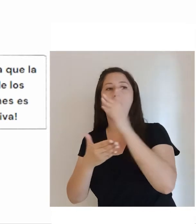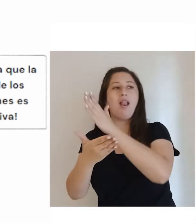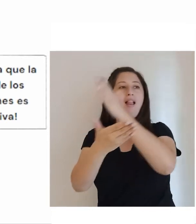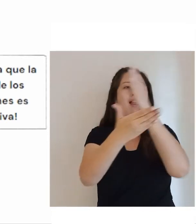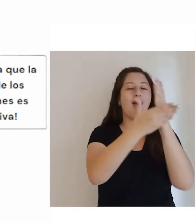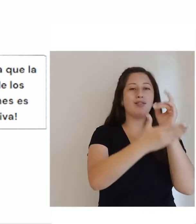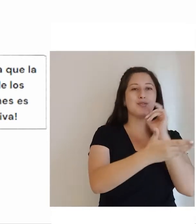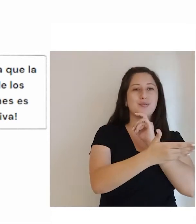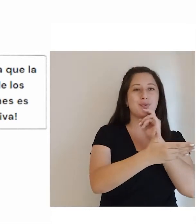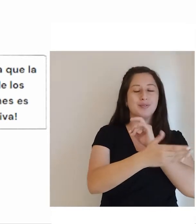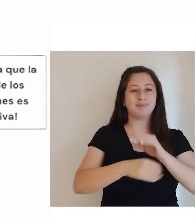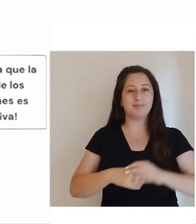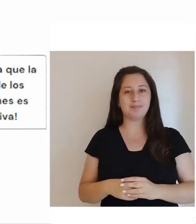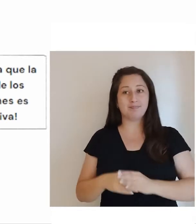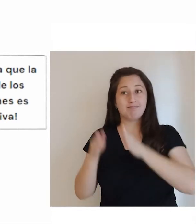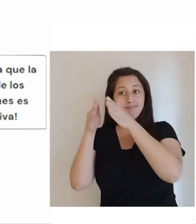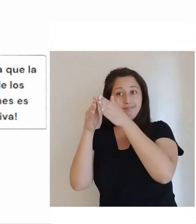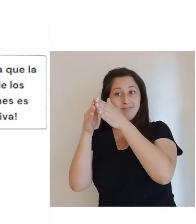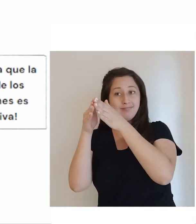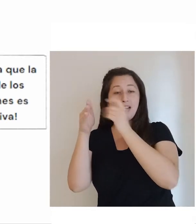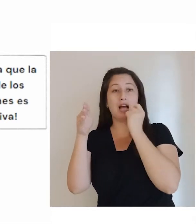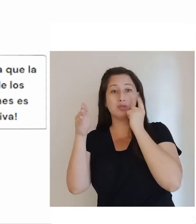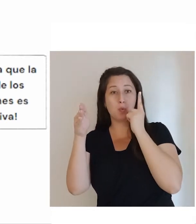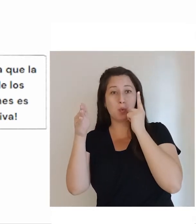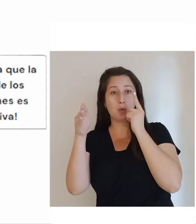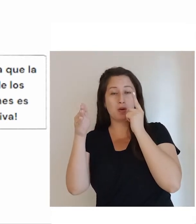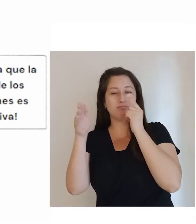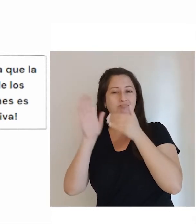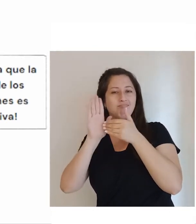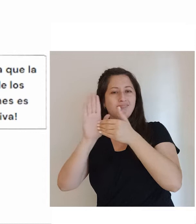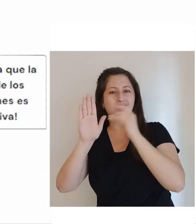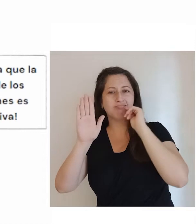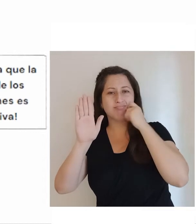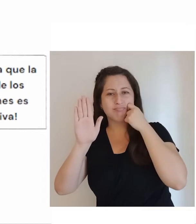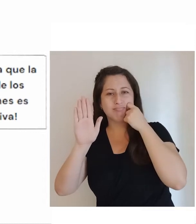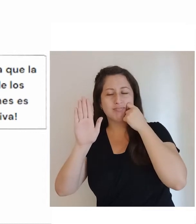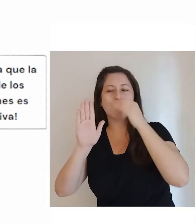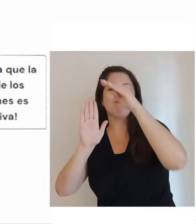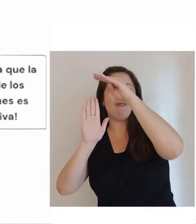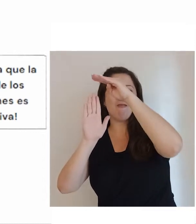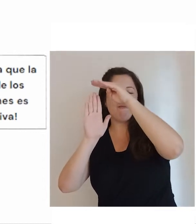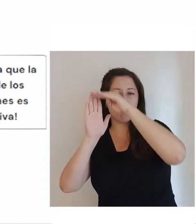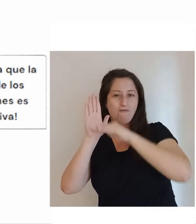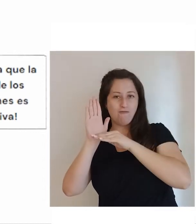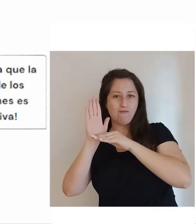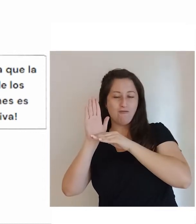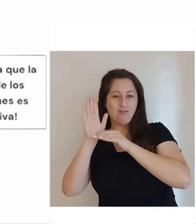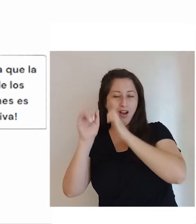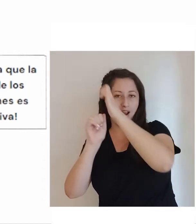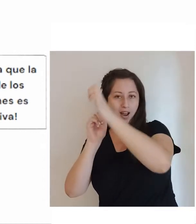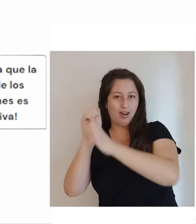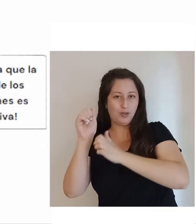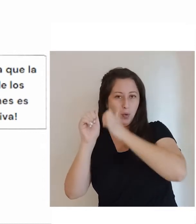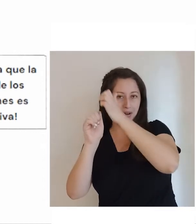azul hasta el rojo. En un extremo, el color azul indica la menor